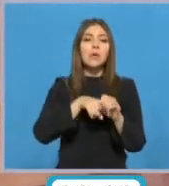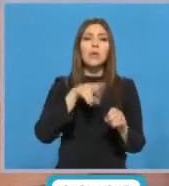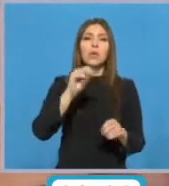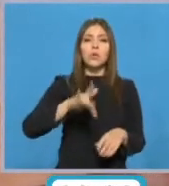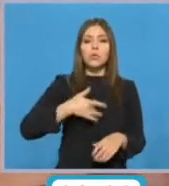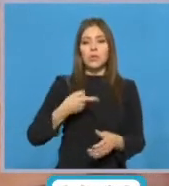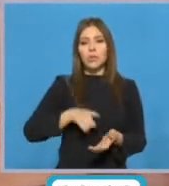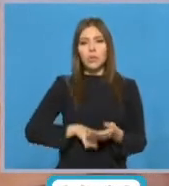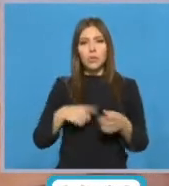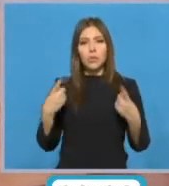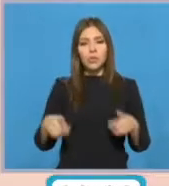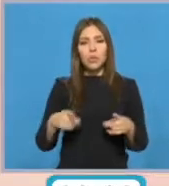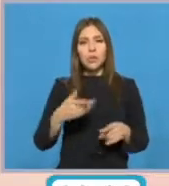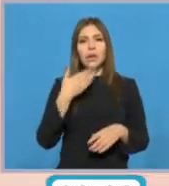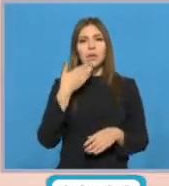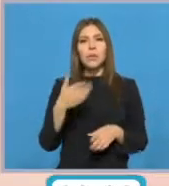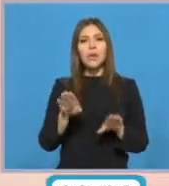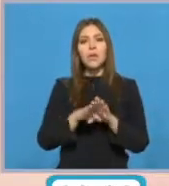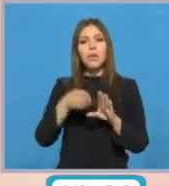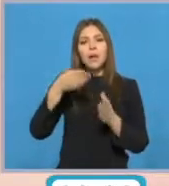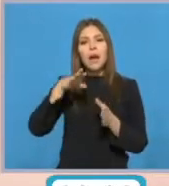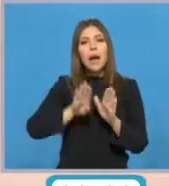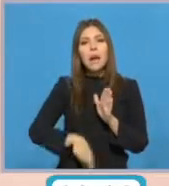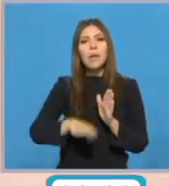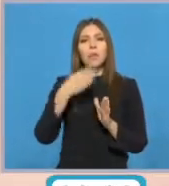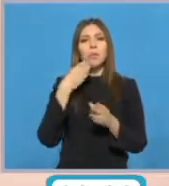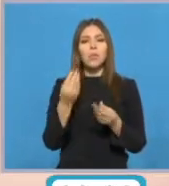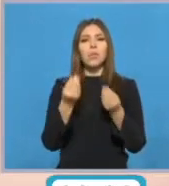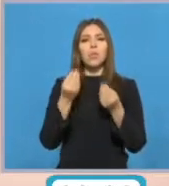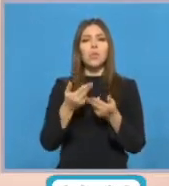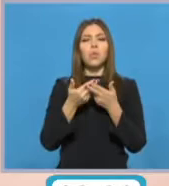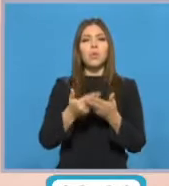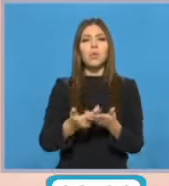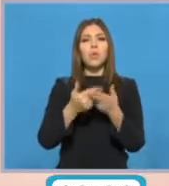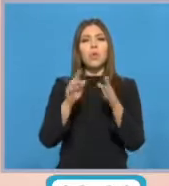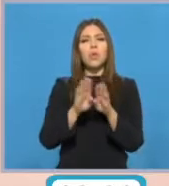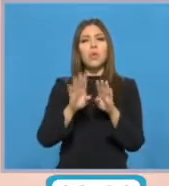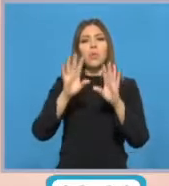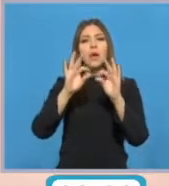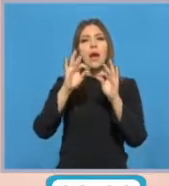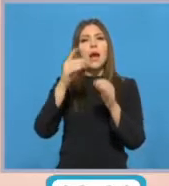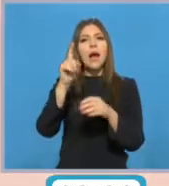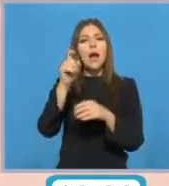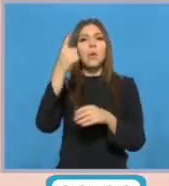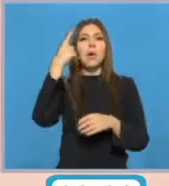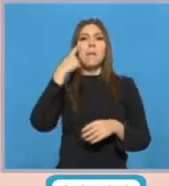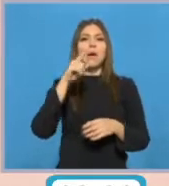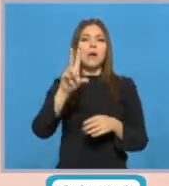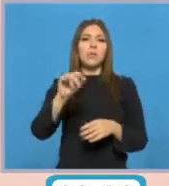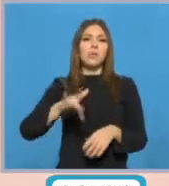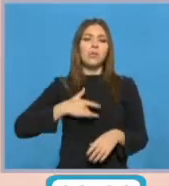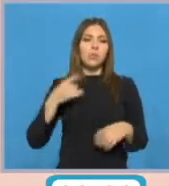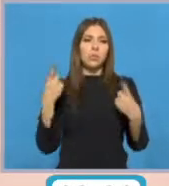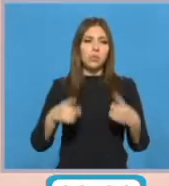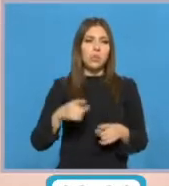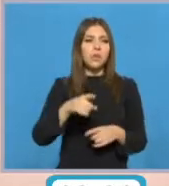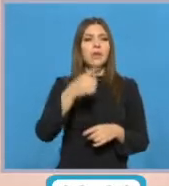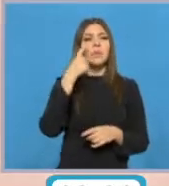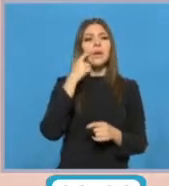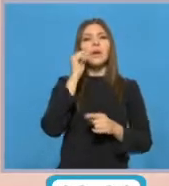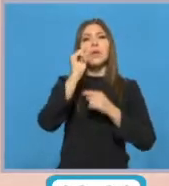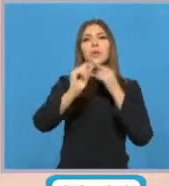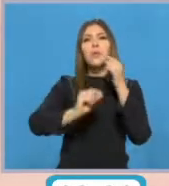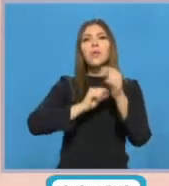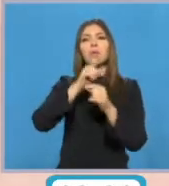Pero también está el uso de juguetes sexuales y está la posibilidad de vivir el amor y la sexualidad de una manera mucho más lenta,